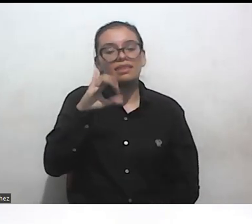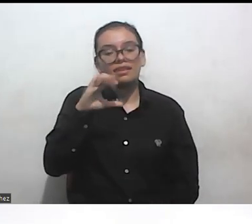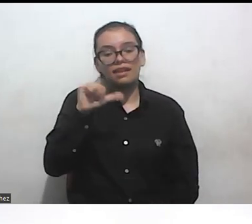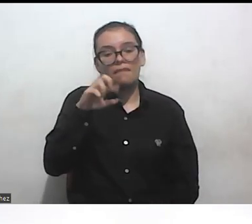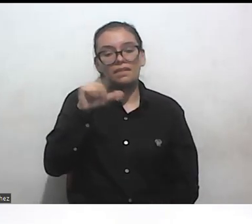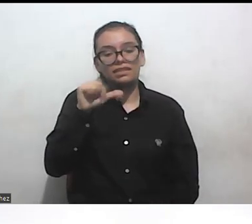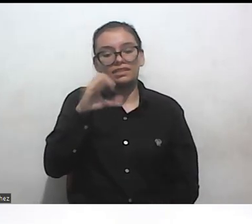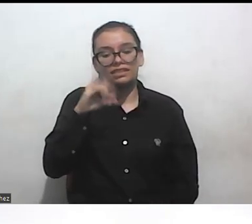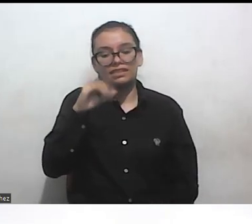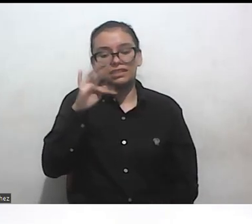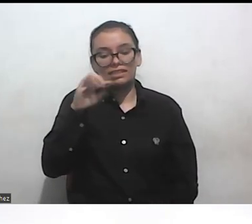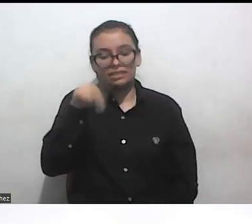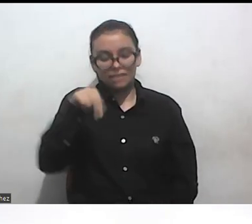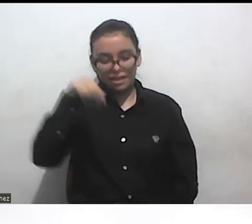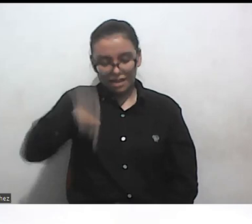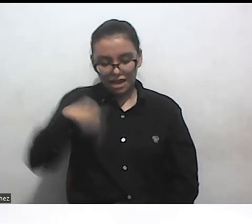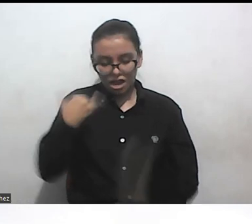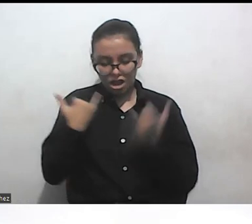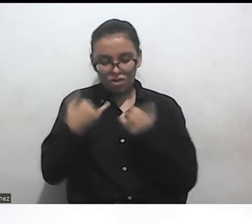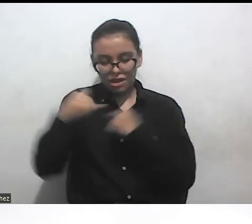lo otro es que